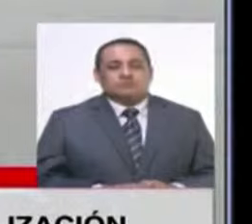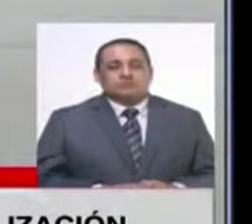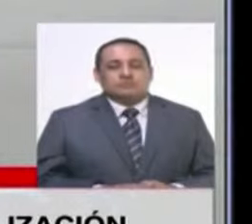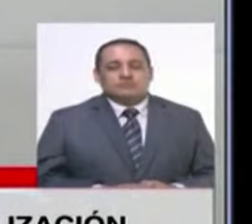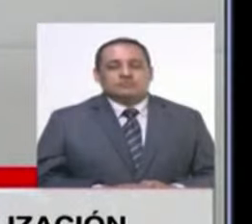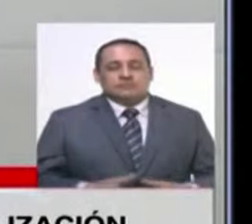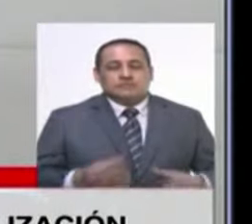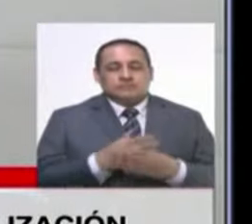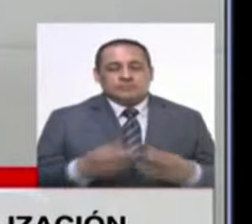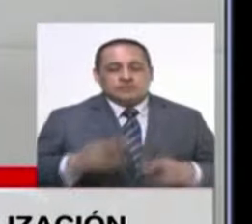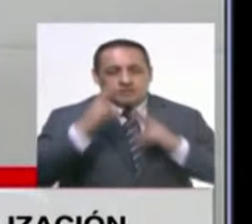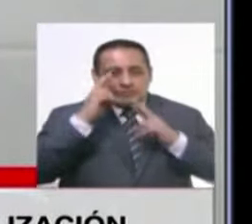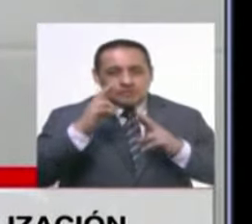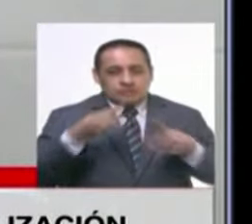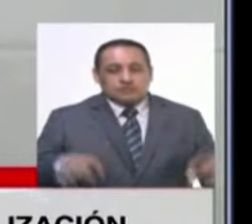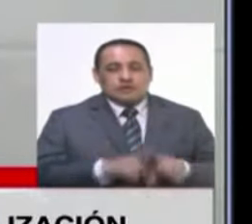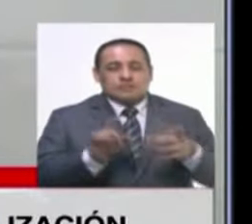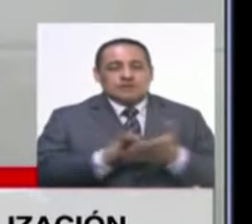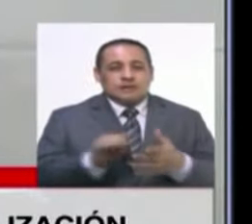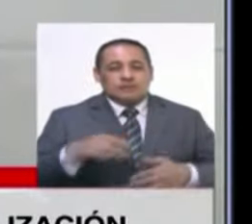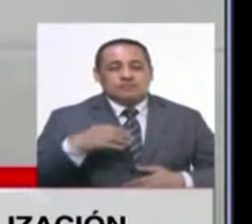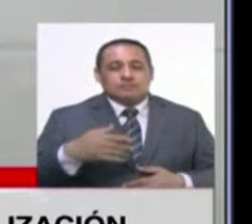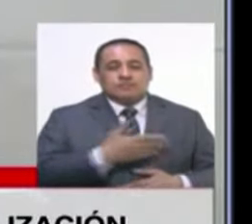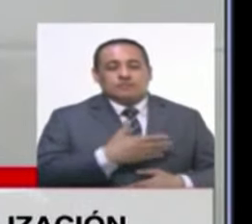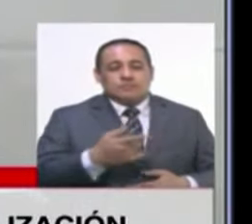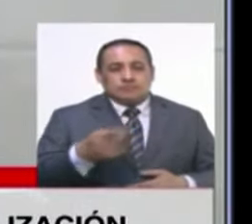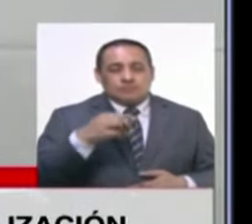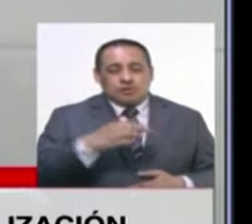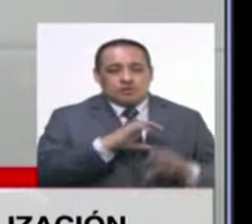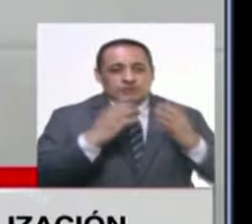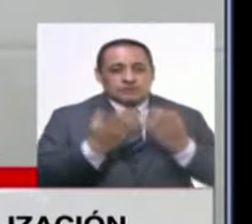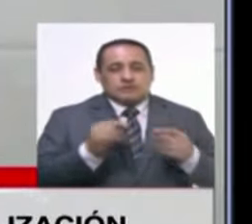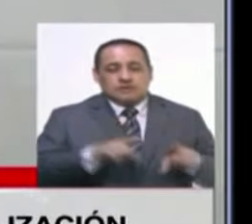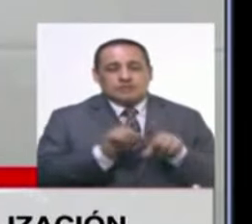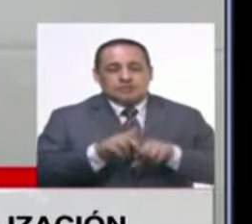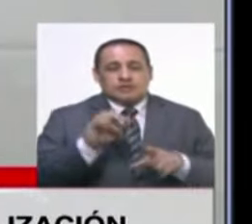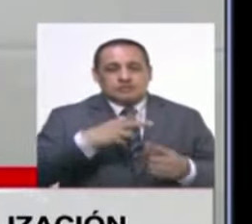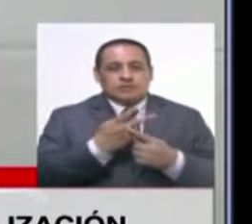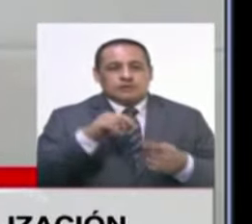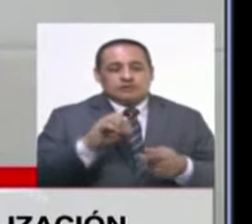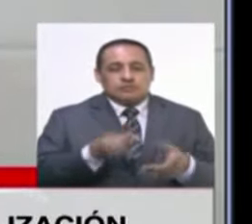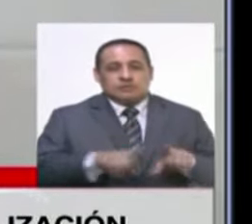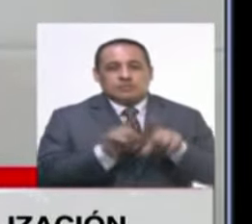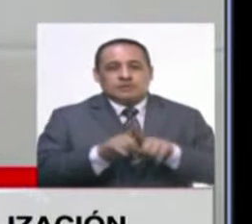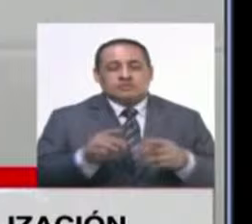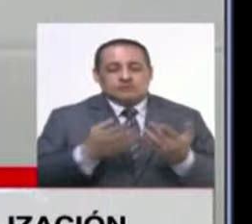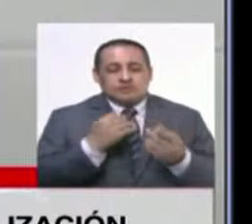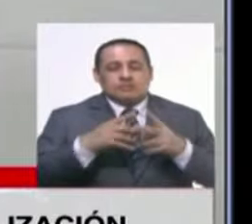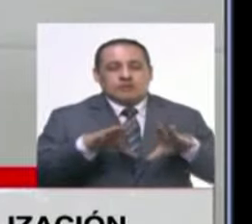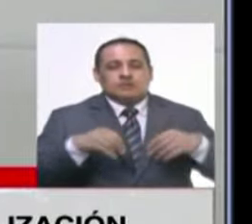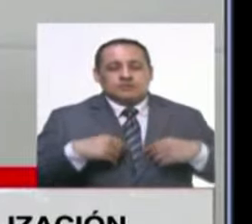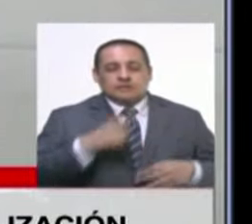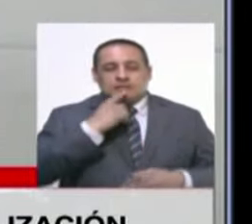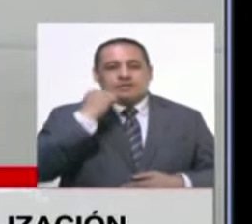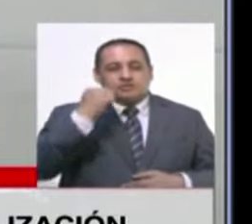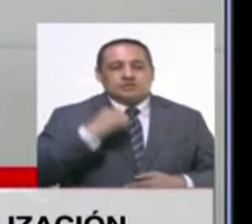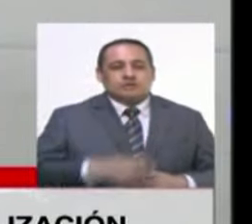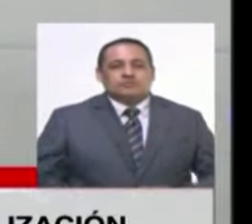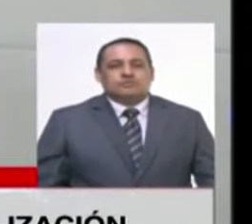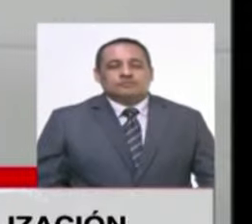Con todo respeto, señora congresista Moyano, su respuesta es bien sencilla, pero me voy a acoger al derecho de